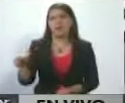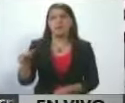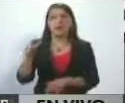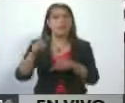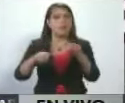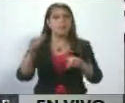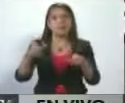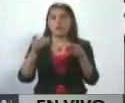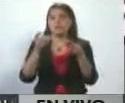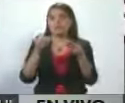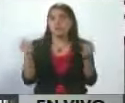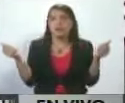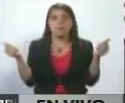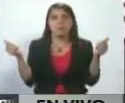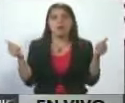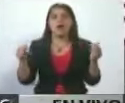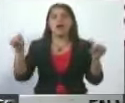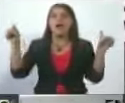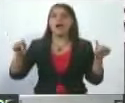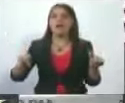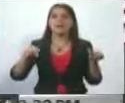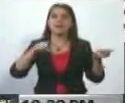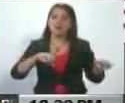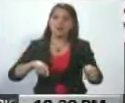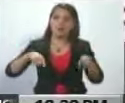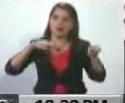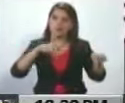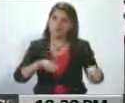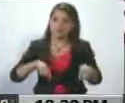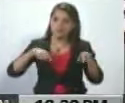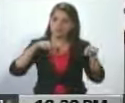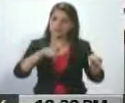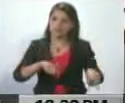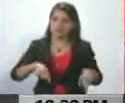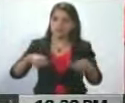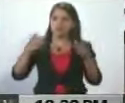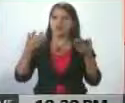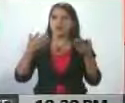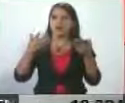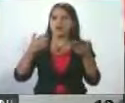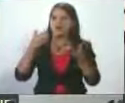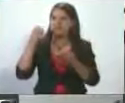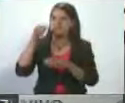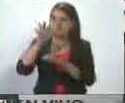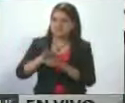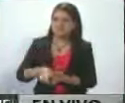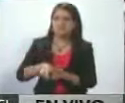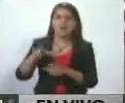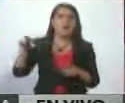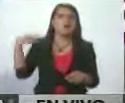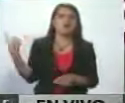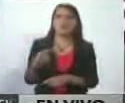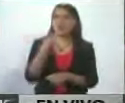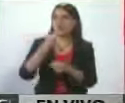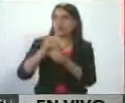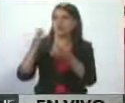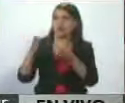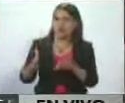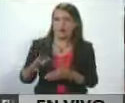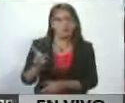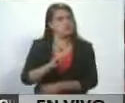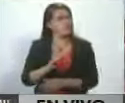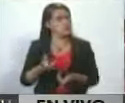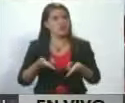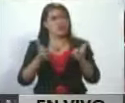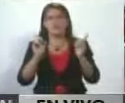desaparecidos, a quitarle la tierra a los campesinos, a explotar a los trabajadores. No se lo vamos a